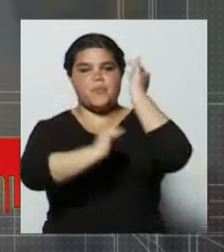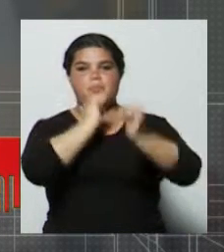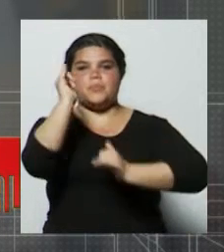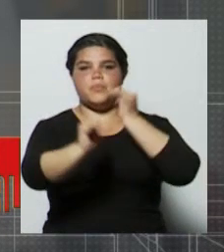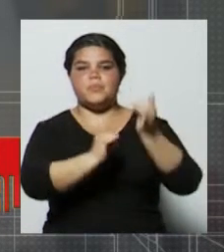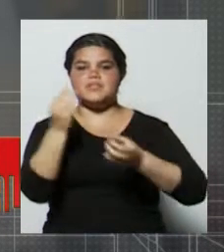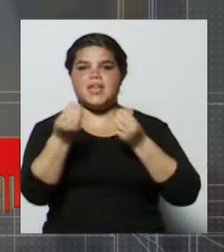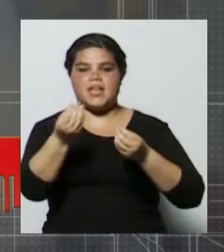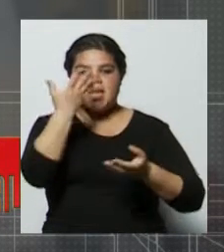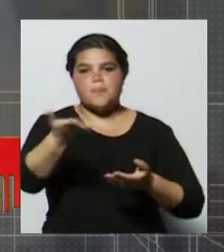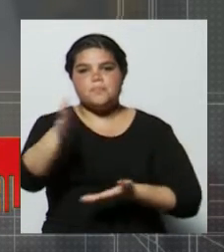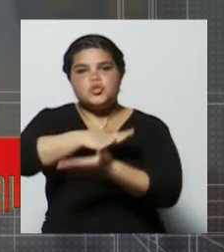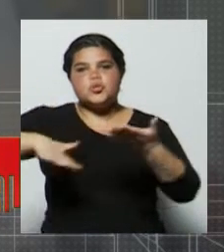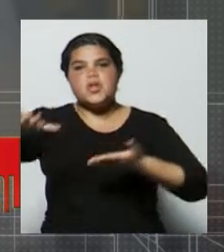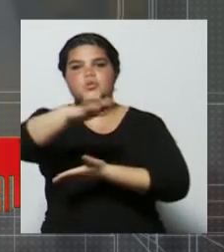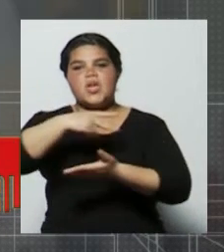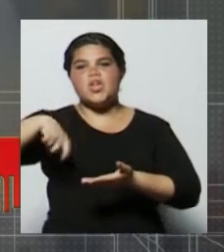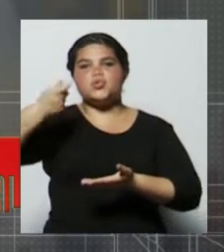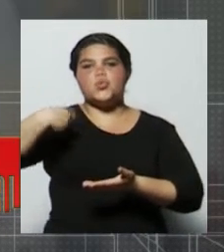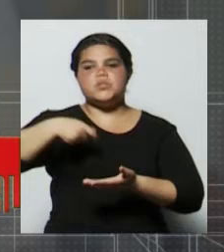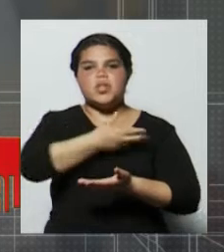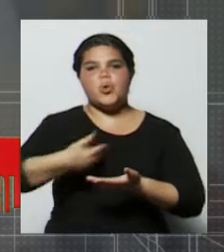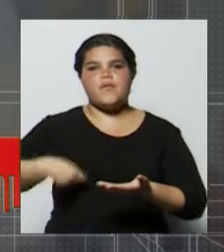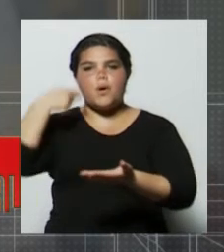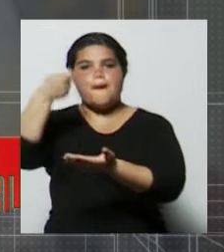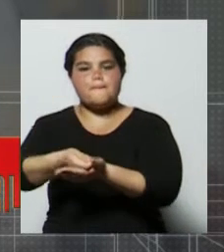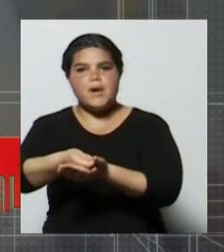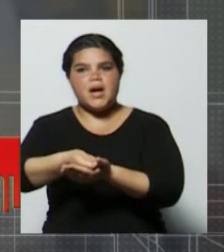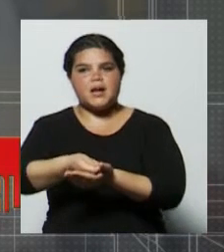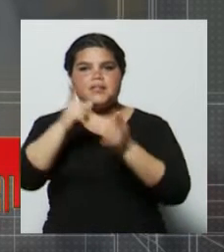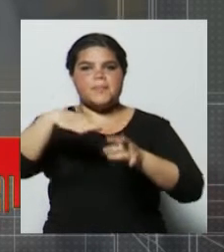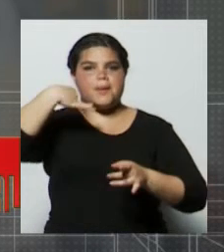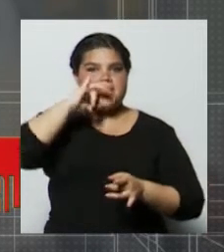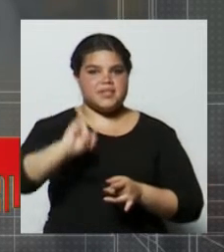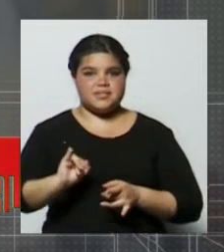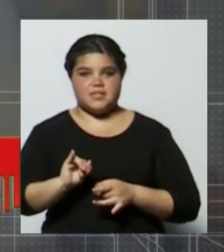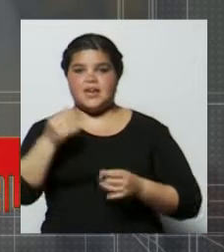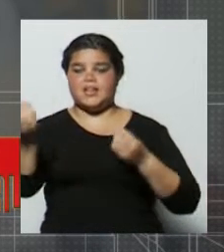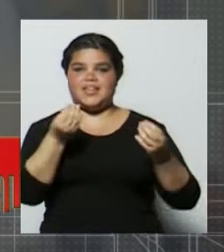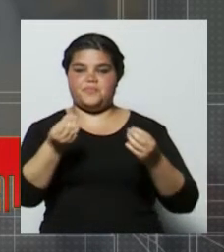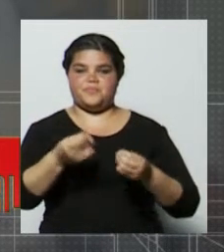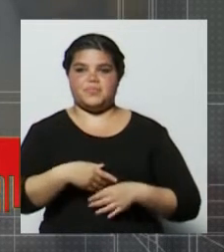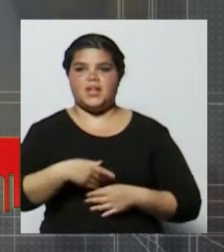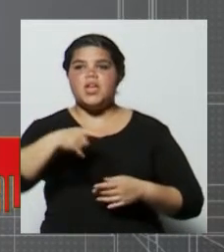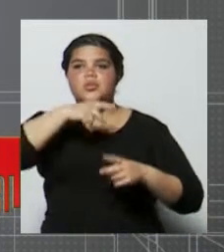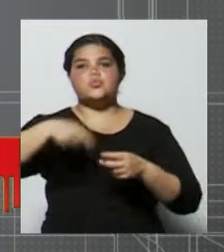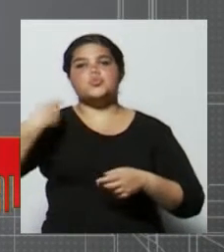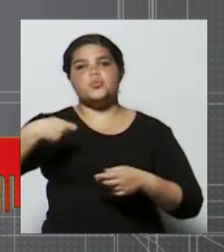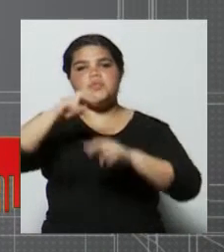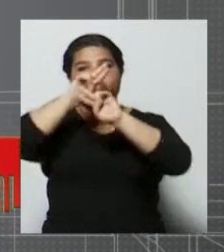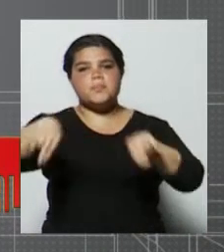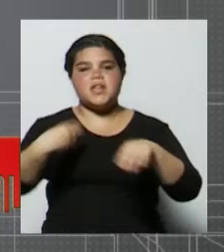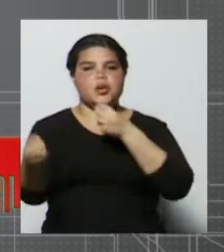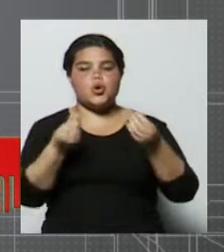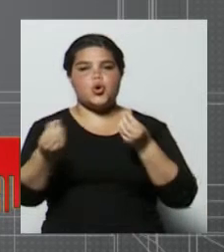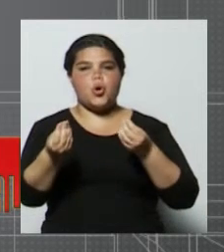costo social de eliminar los subsidios. Y también MDZ tenía esta información. ¿Cuál sería el costo social de eliminar los subsidios? Justamente